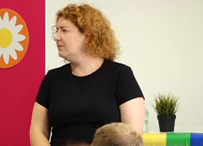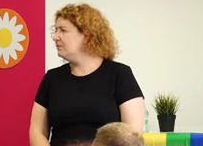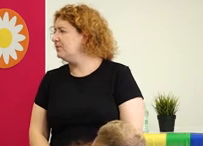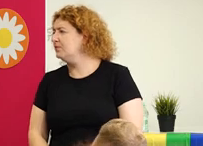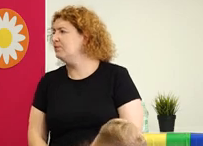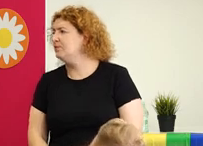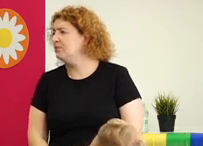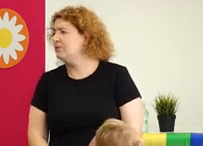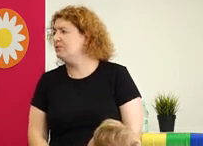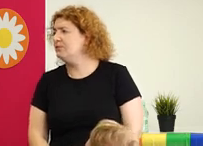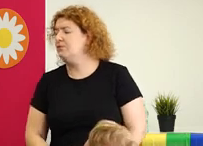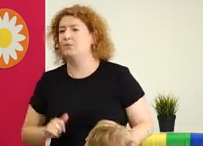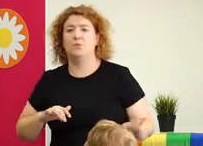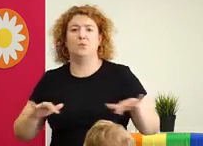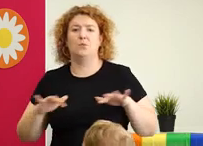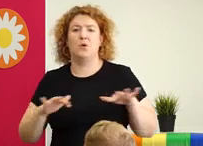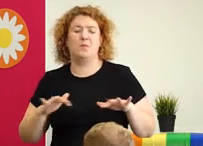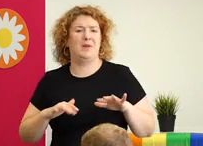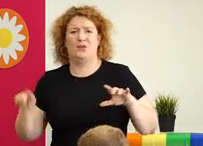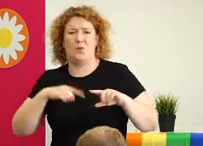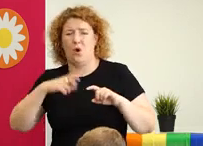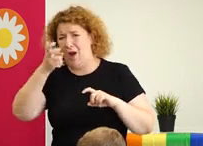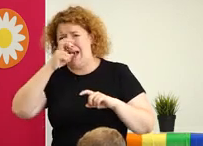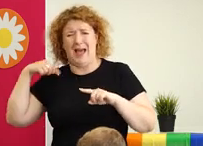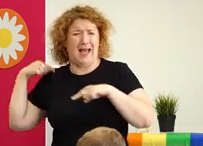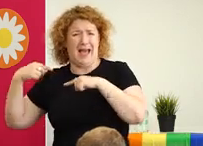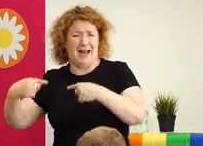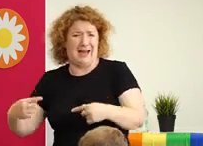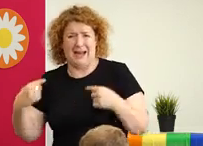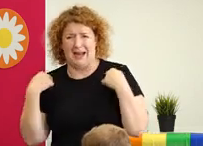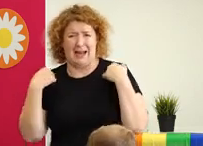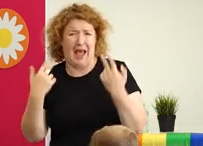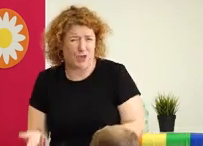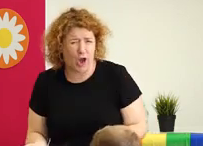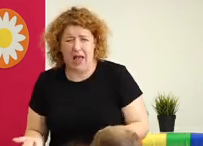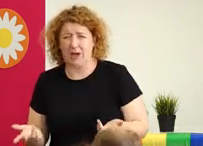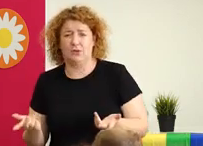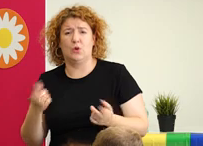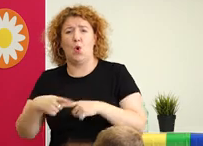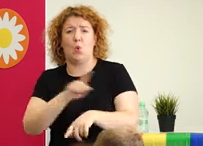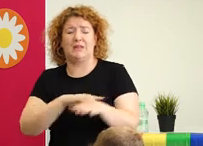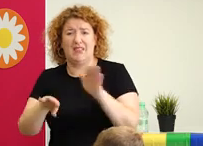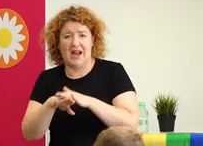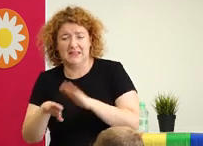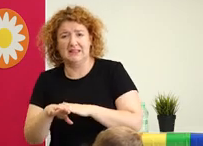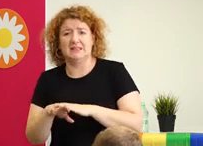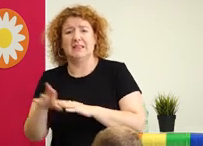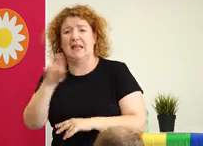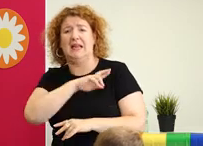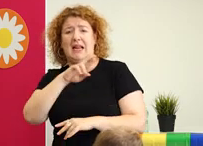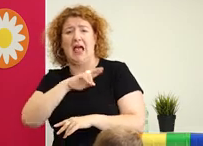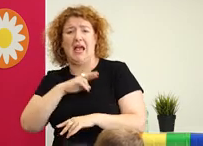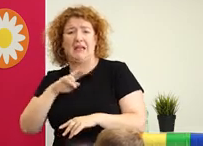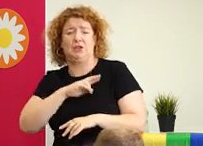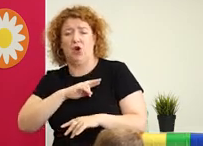este movimiento de mujeres transodiantes, los que están alzados en porque se han alertado de la guerra que ya